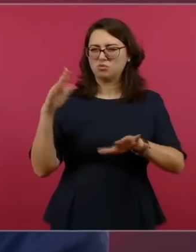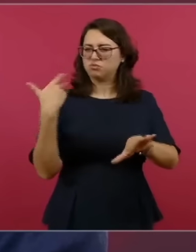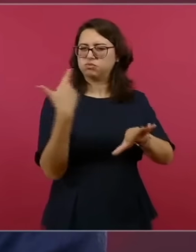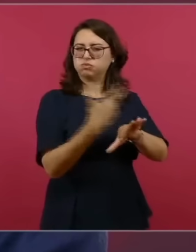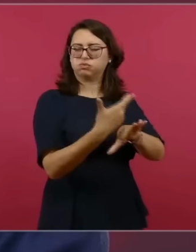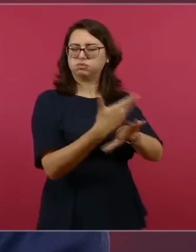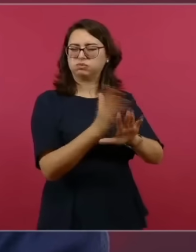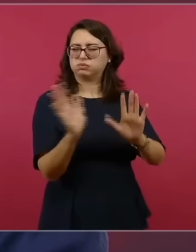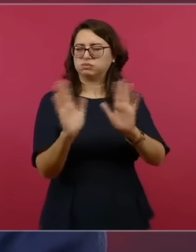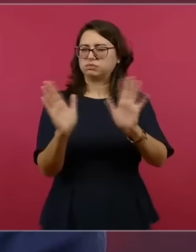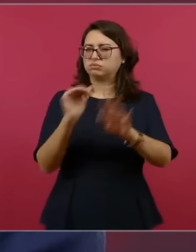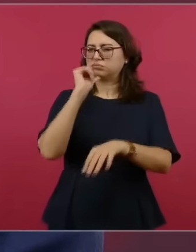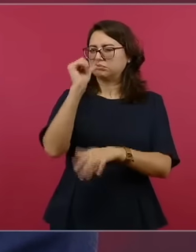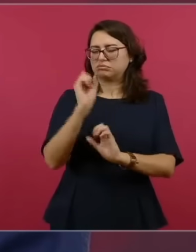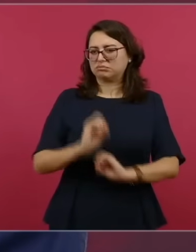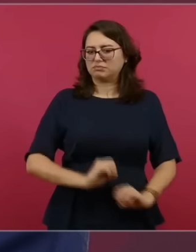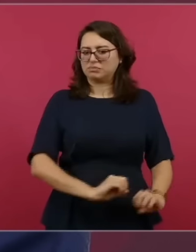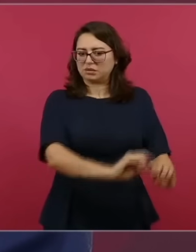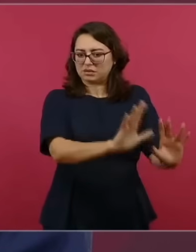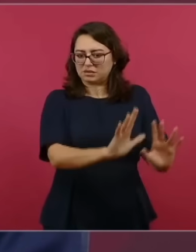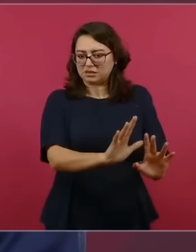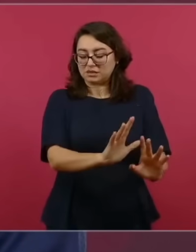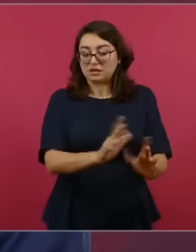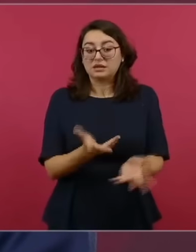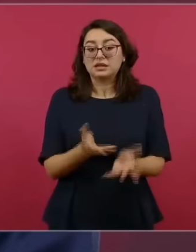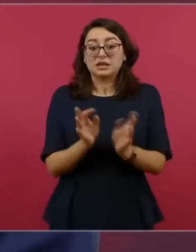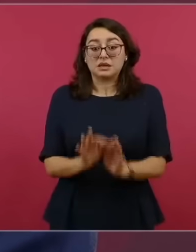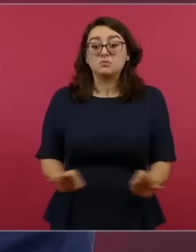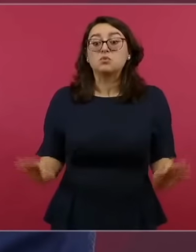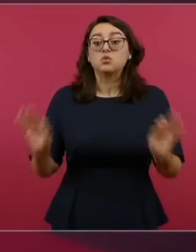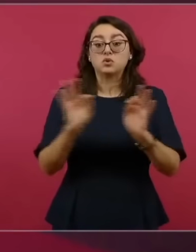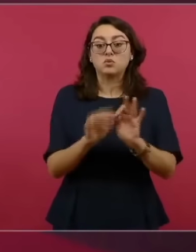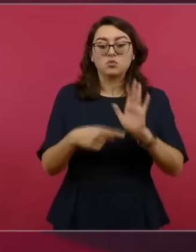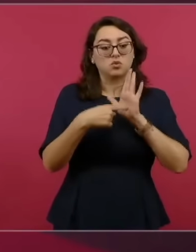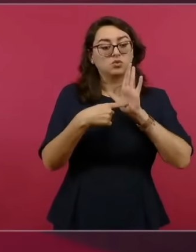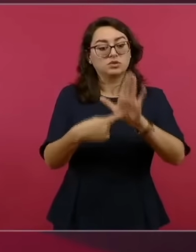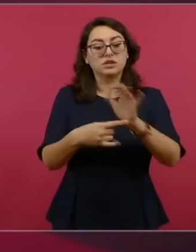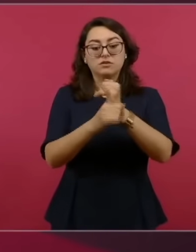para Enseñanza de los jóvenes